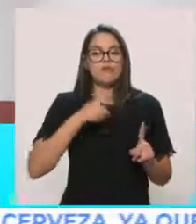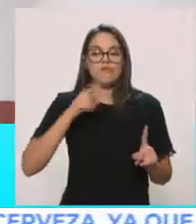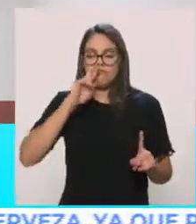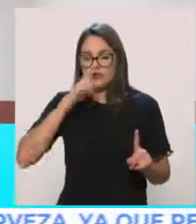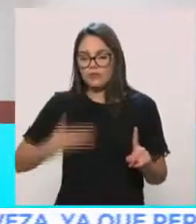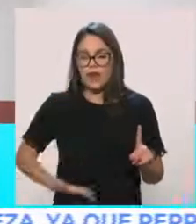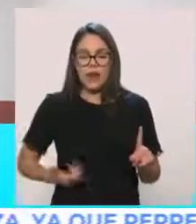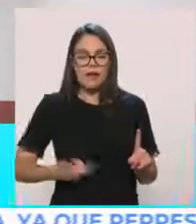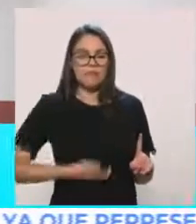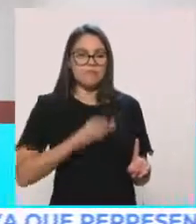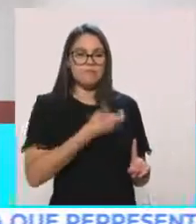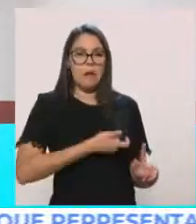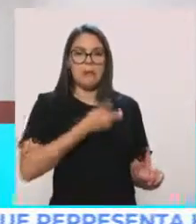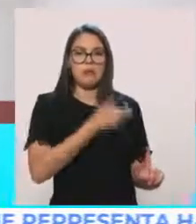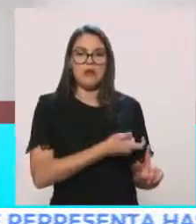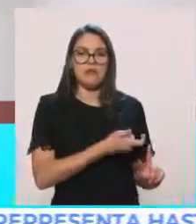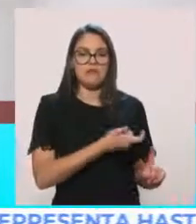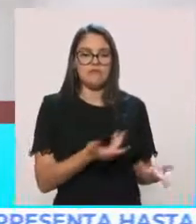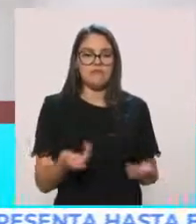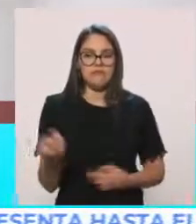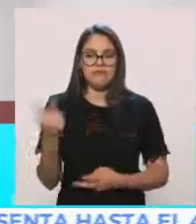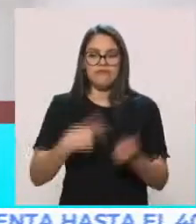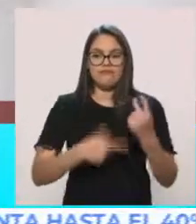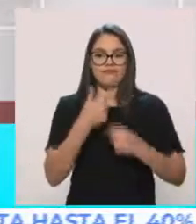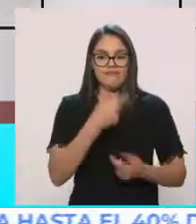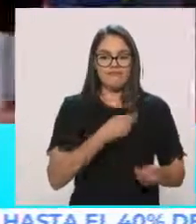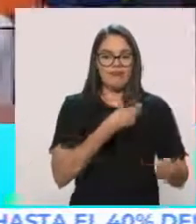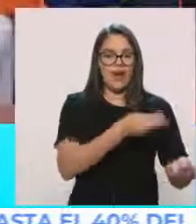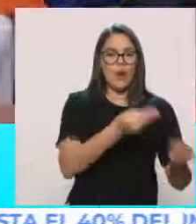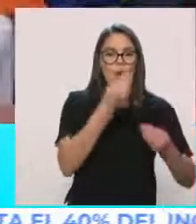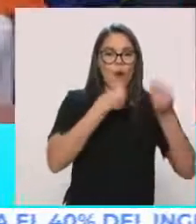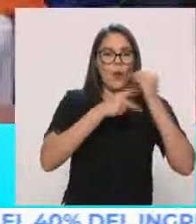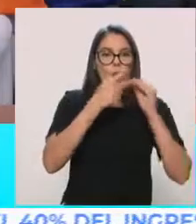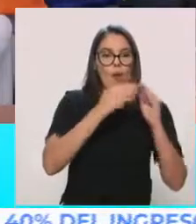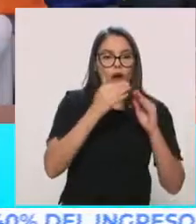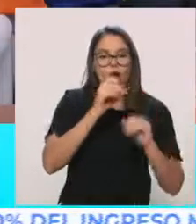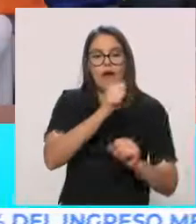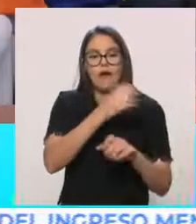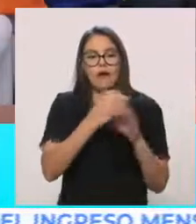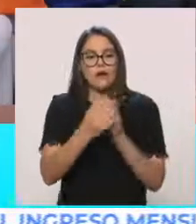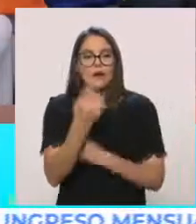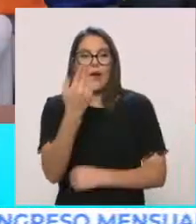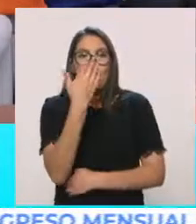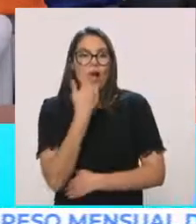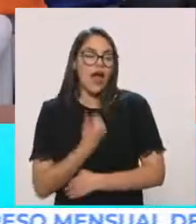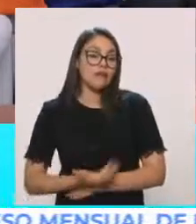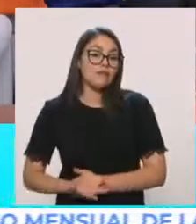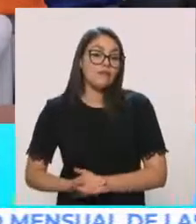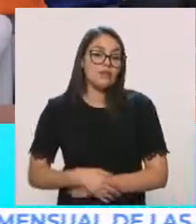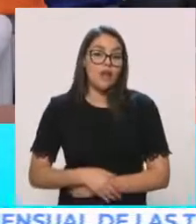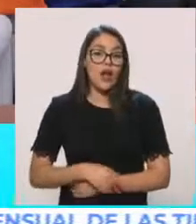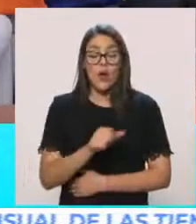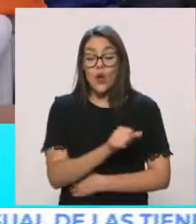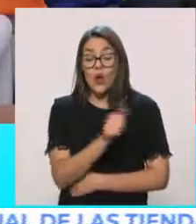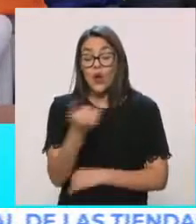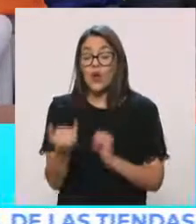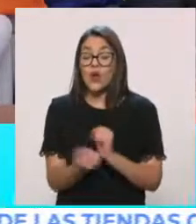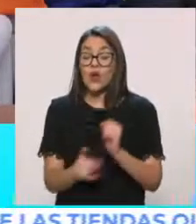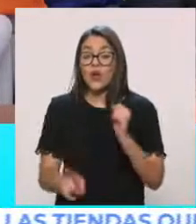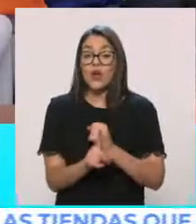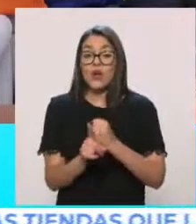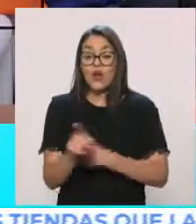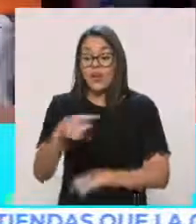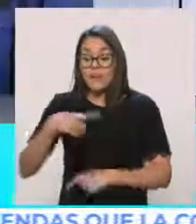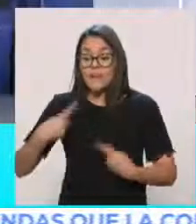entonces pues no llevan recursos a sus casas. Y aparte de eso, también tenemos al sector trabajador sexual que